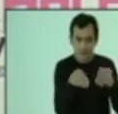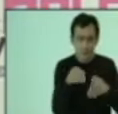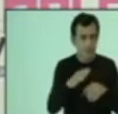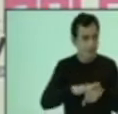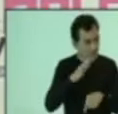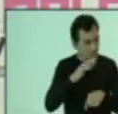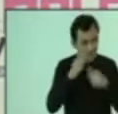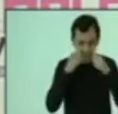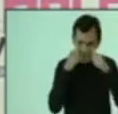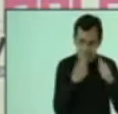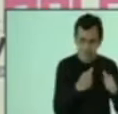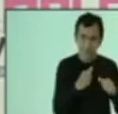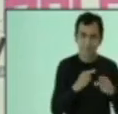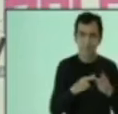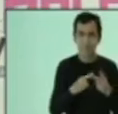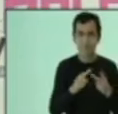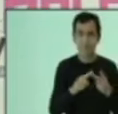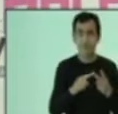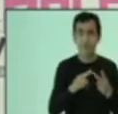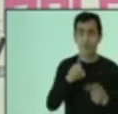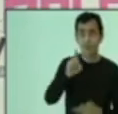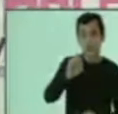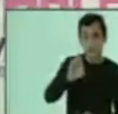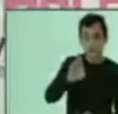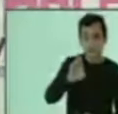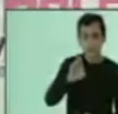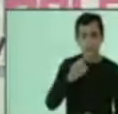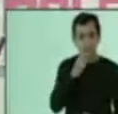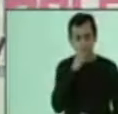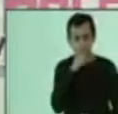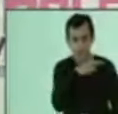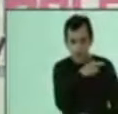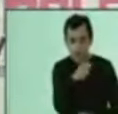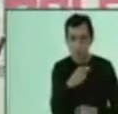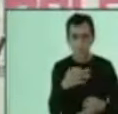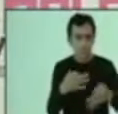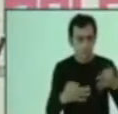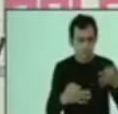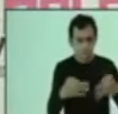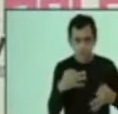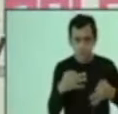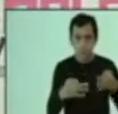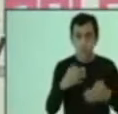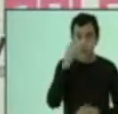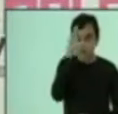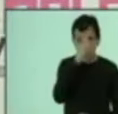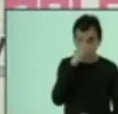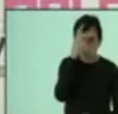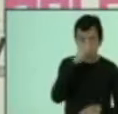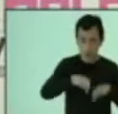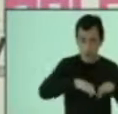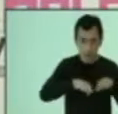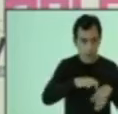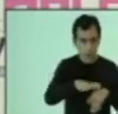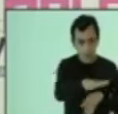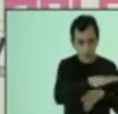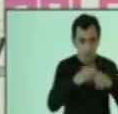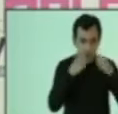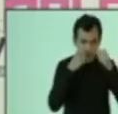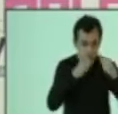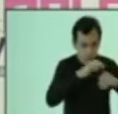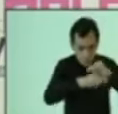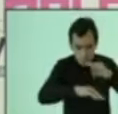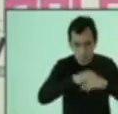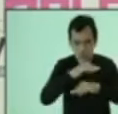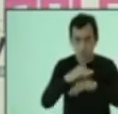familia, se profesionalizarán los perfiles de atención jurídica, psicología y trabajo social para crear también